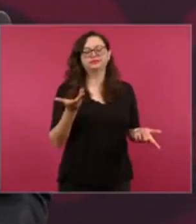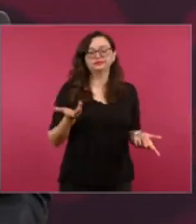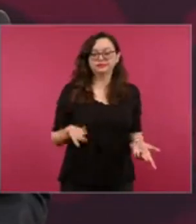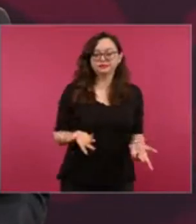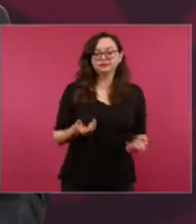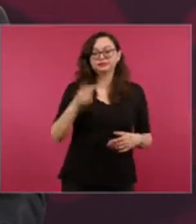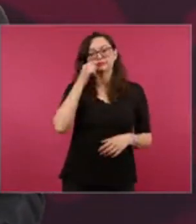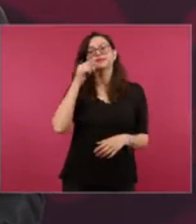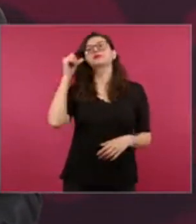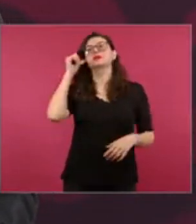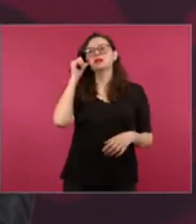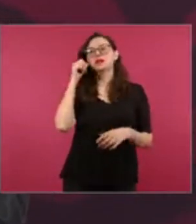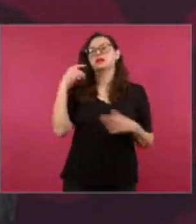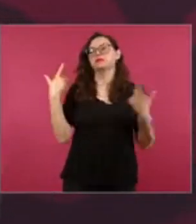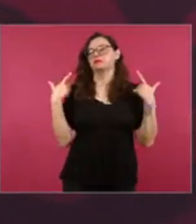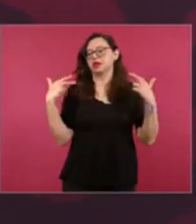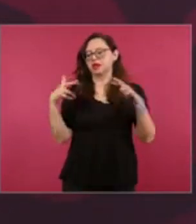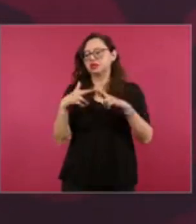y